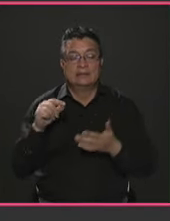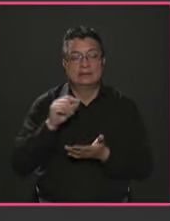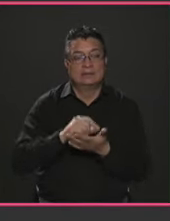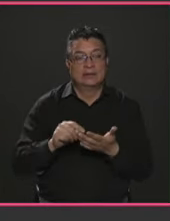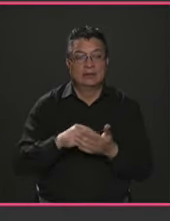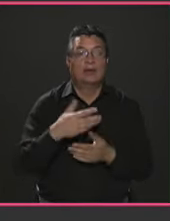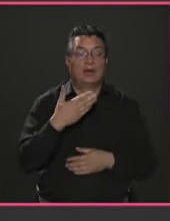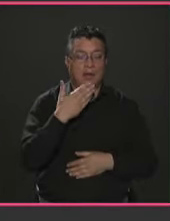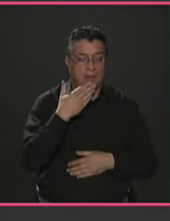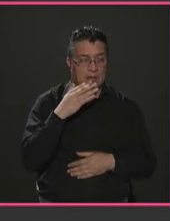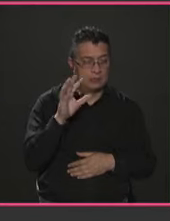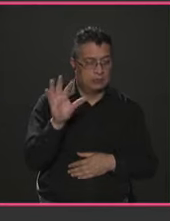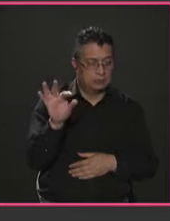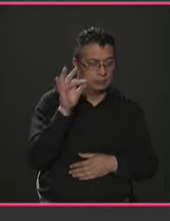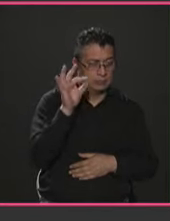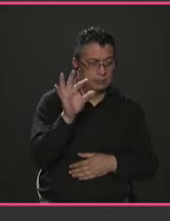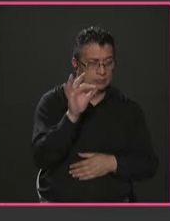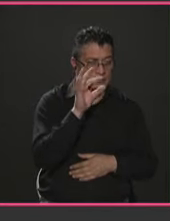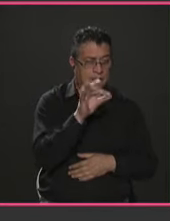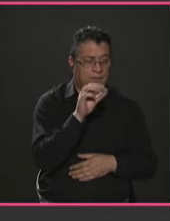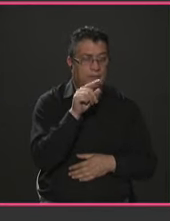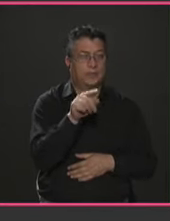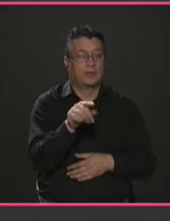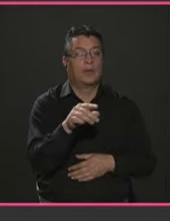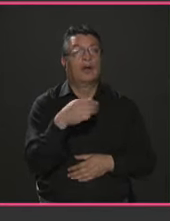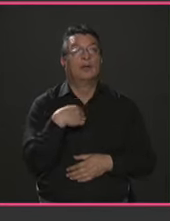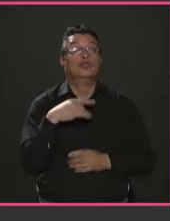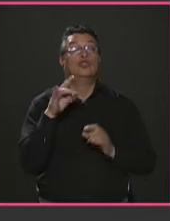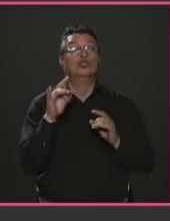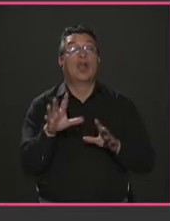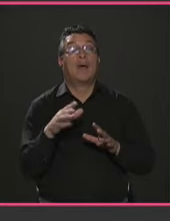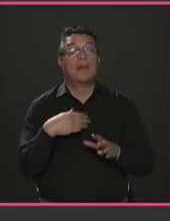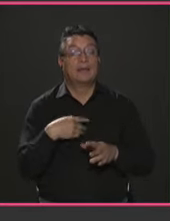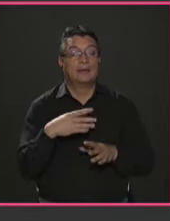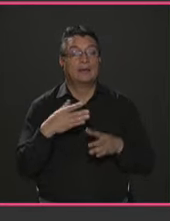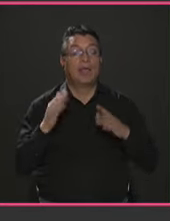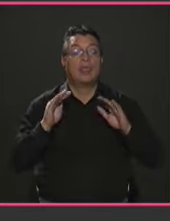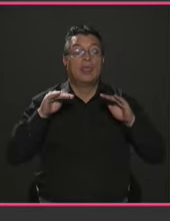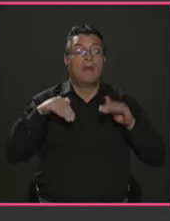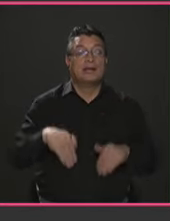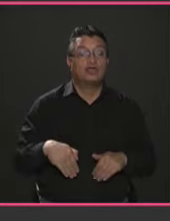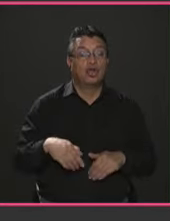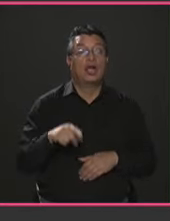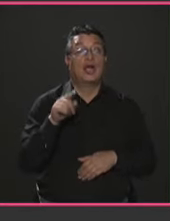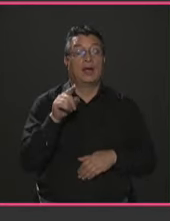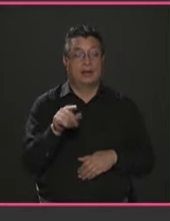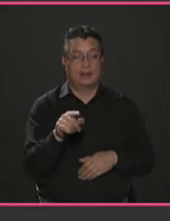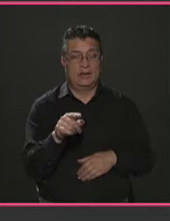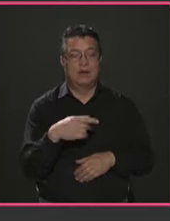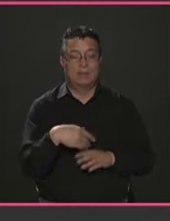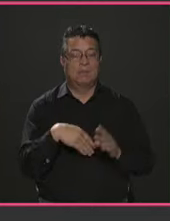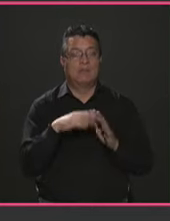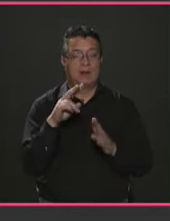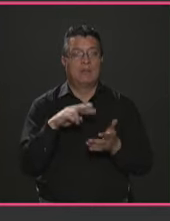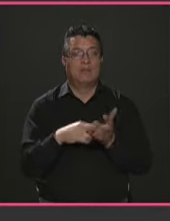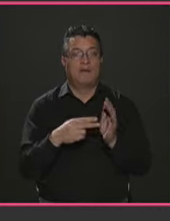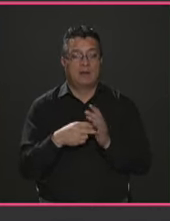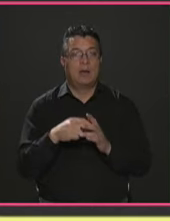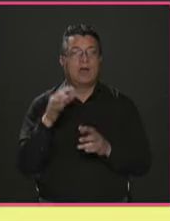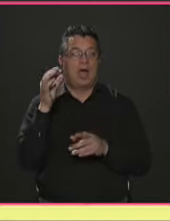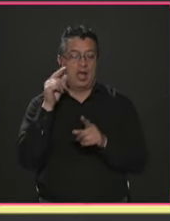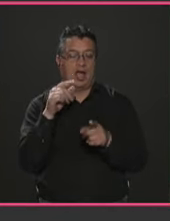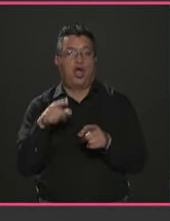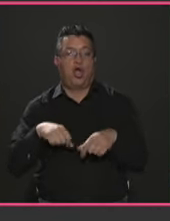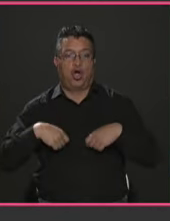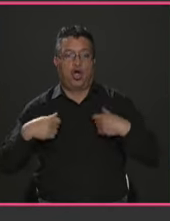dimos cuenta que si tratamos solo la depresión nos queda de lado gran parte de los problemas que tienen los jóvenes